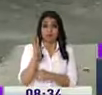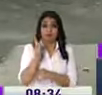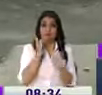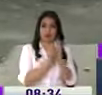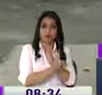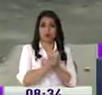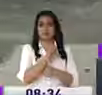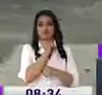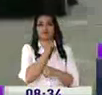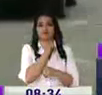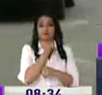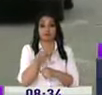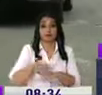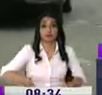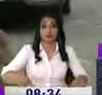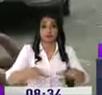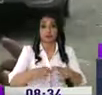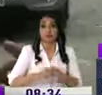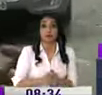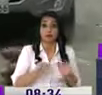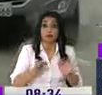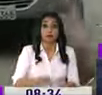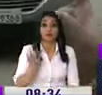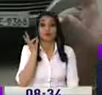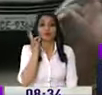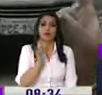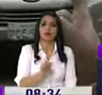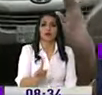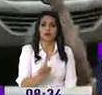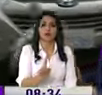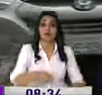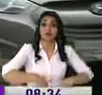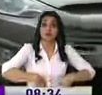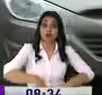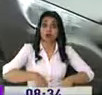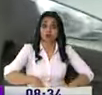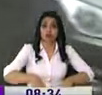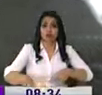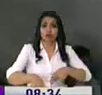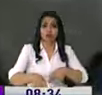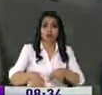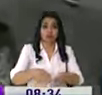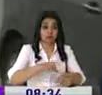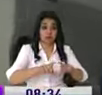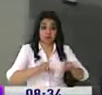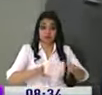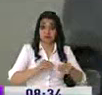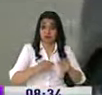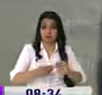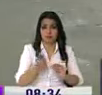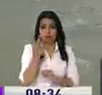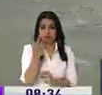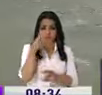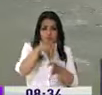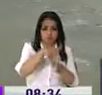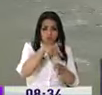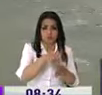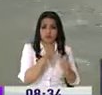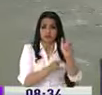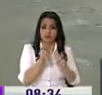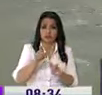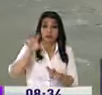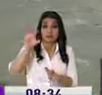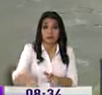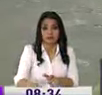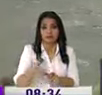en el sitio. Estaba viniendo una señora y le siguieron en una moto que no tiene placas, entre dos muchachos. No le avanzó a coger a la señora